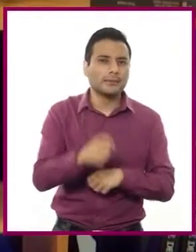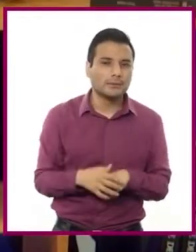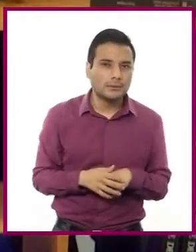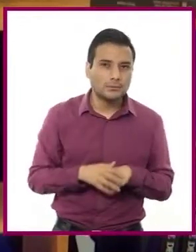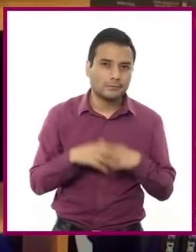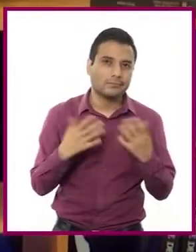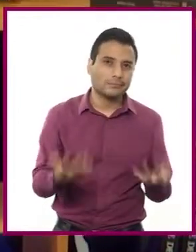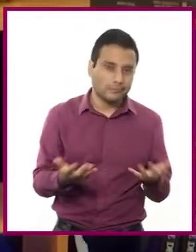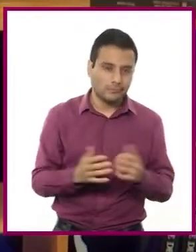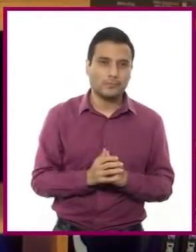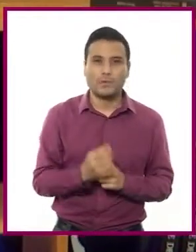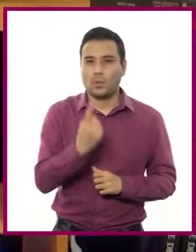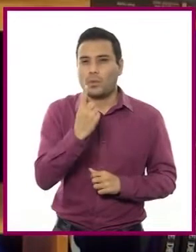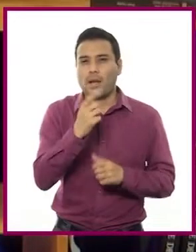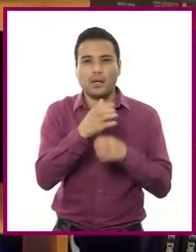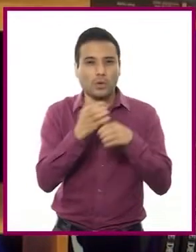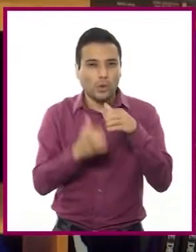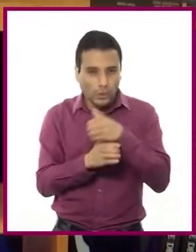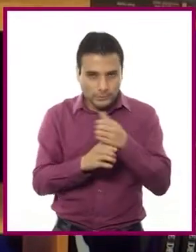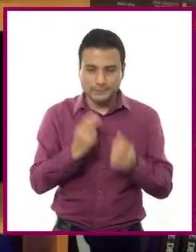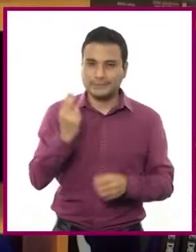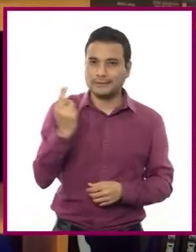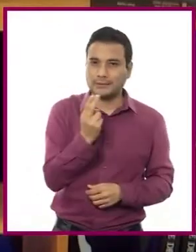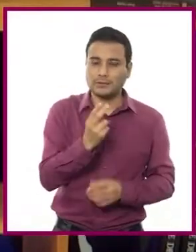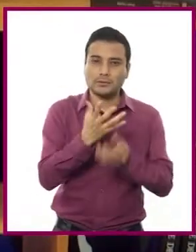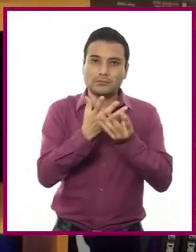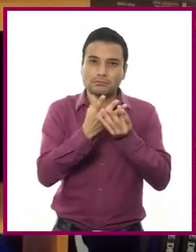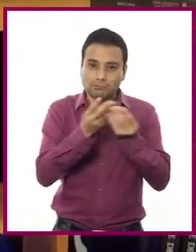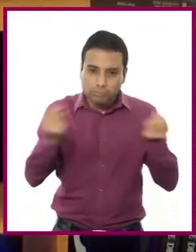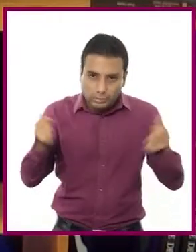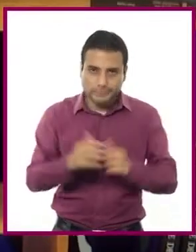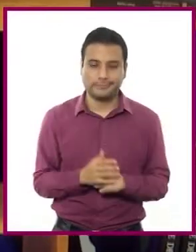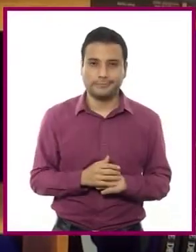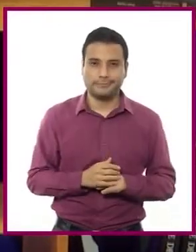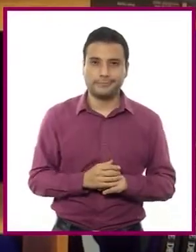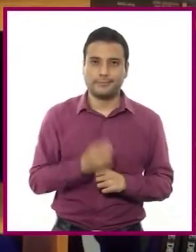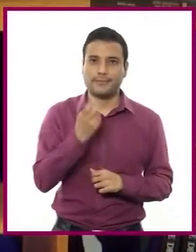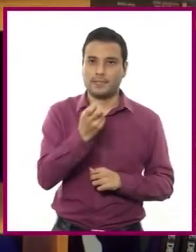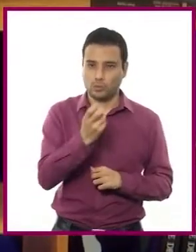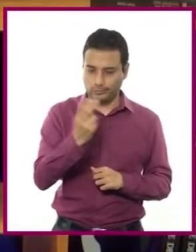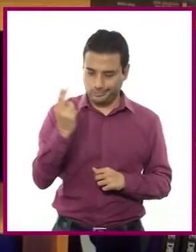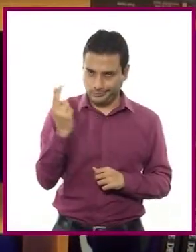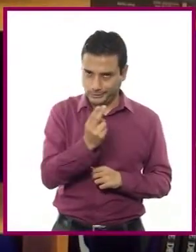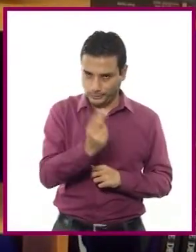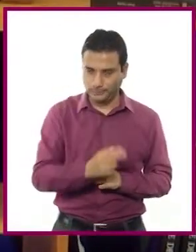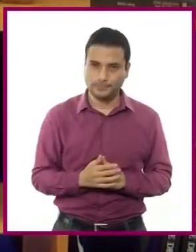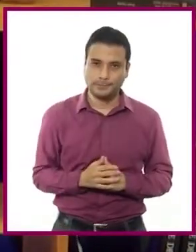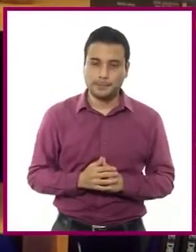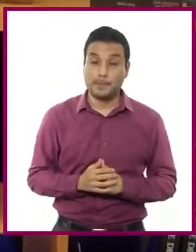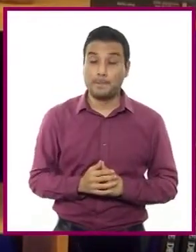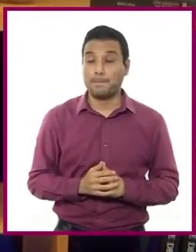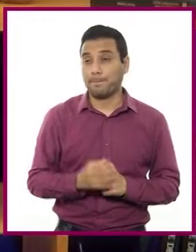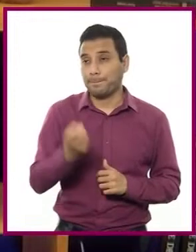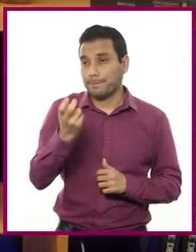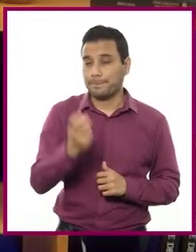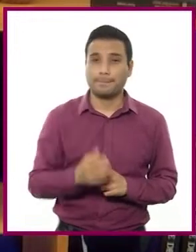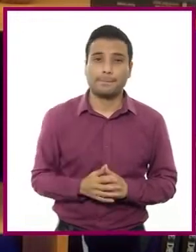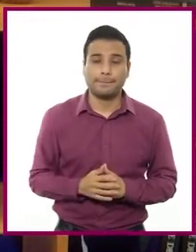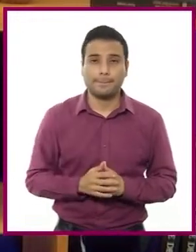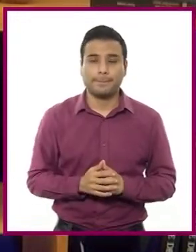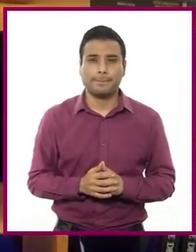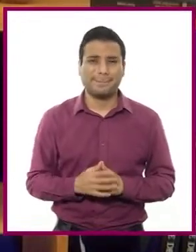cuestión que se debe solucionar o aclarar, un conflicto entre lo que es y lo que debe ser. Así es, Daniel.